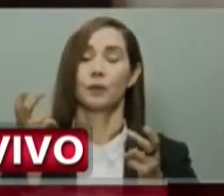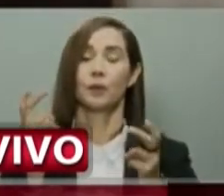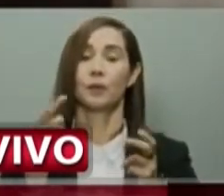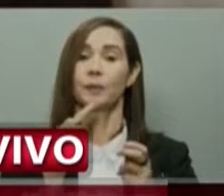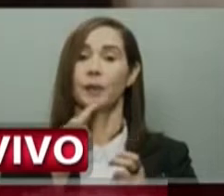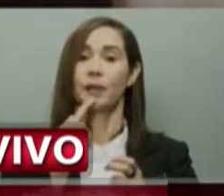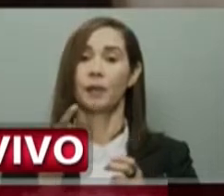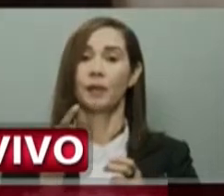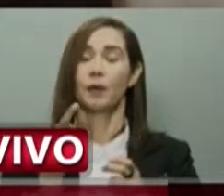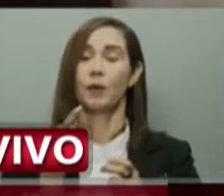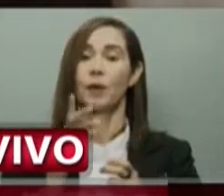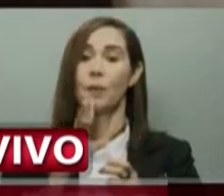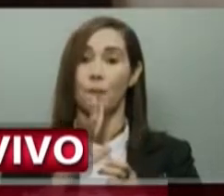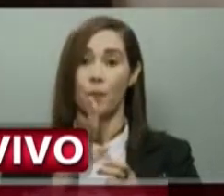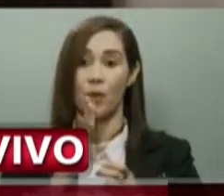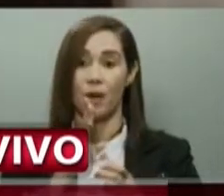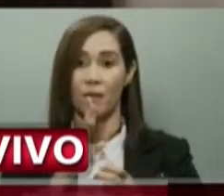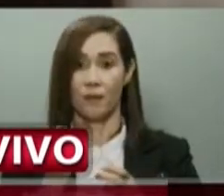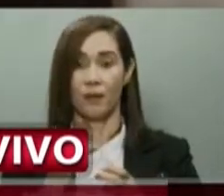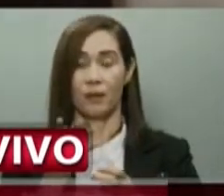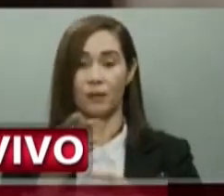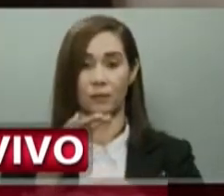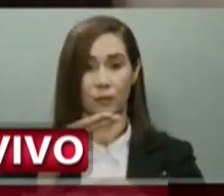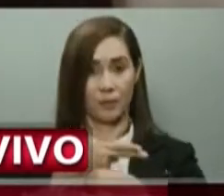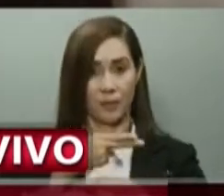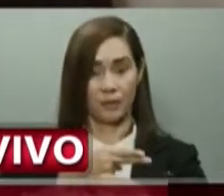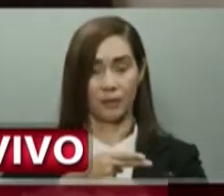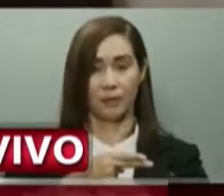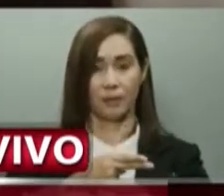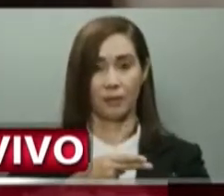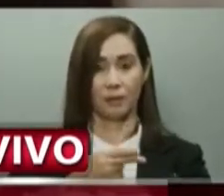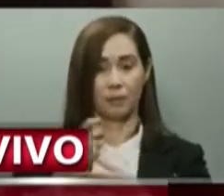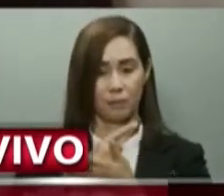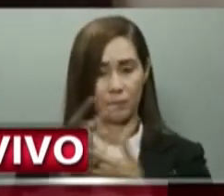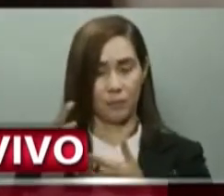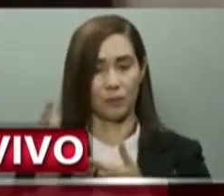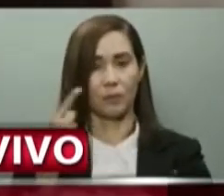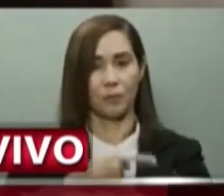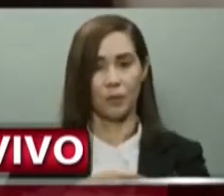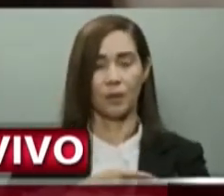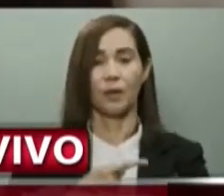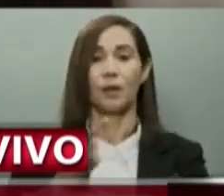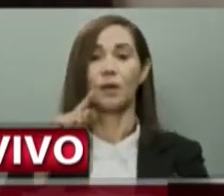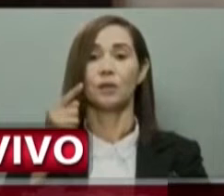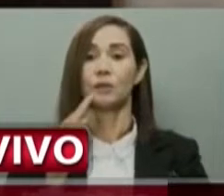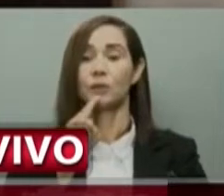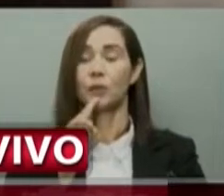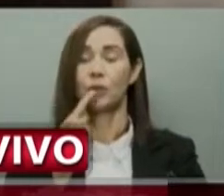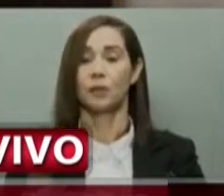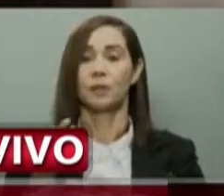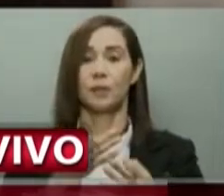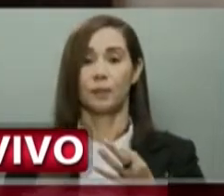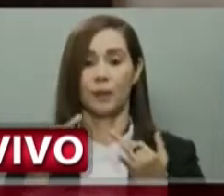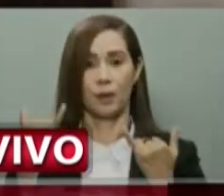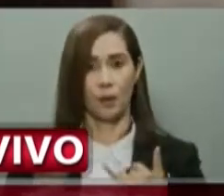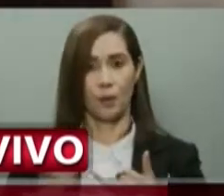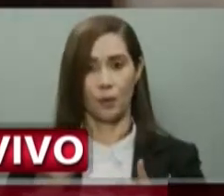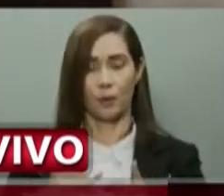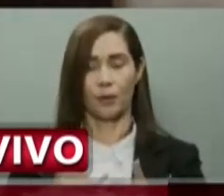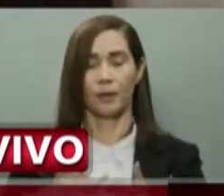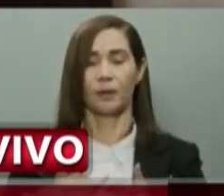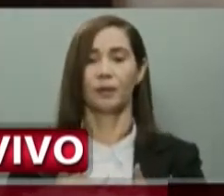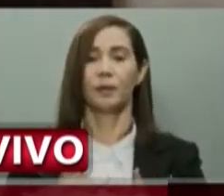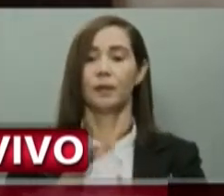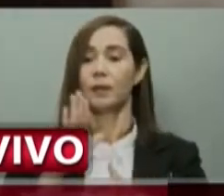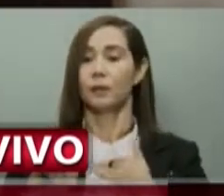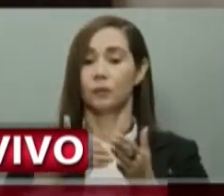le reitero que voy a hablar extensamente sobre ese tema en los próximos días. Solo decirle que no está